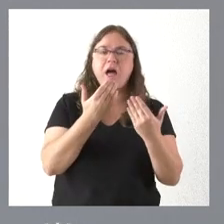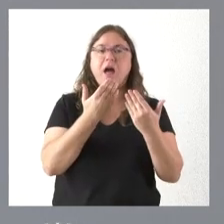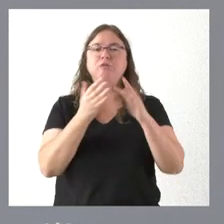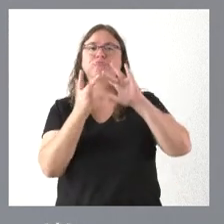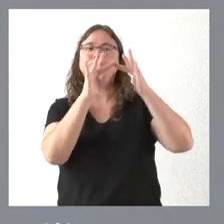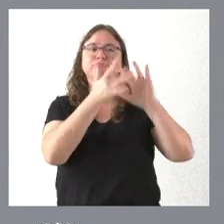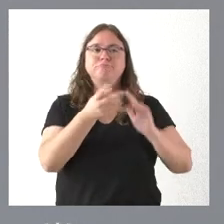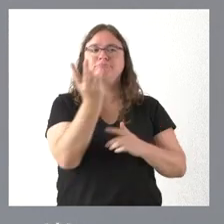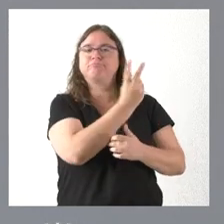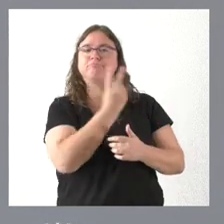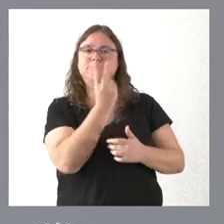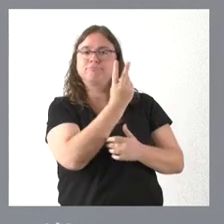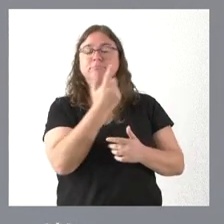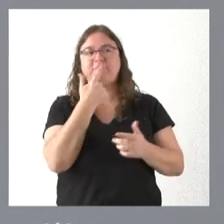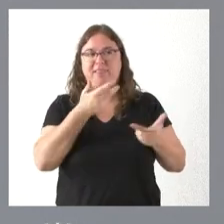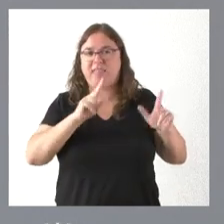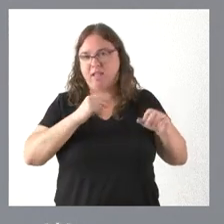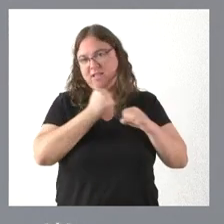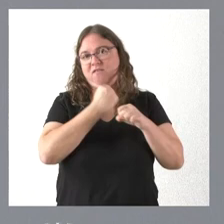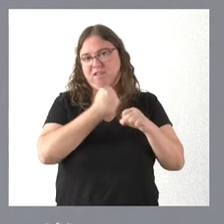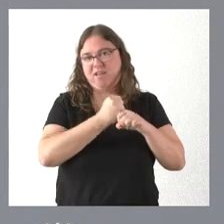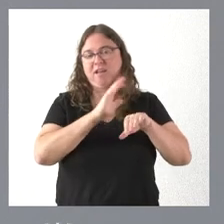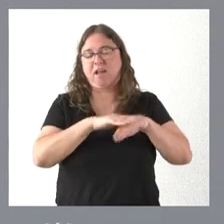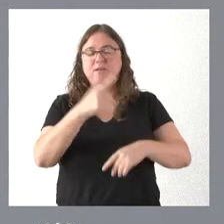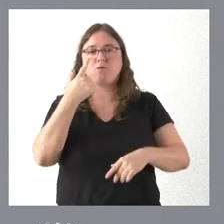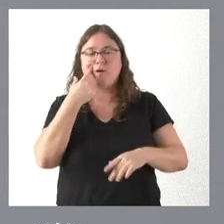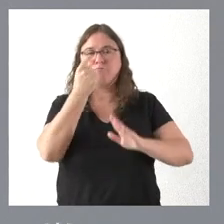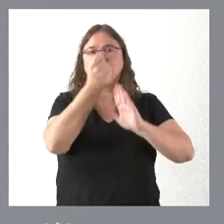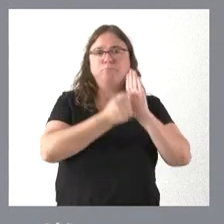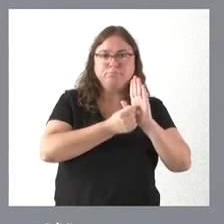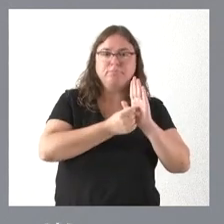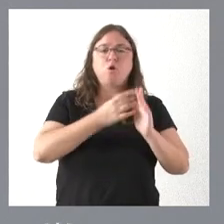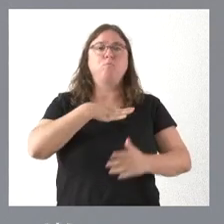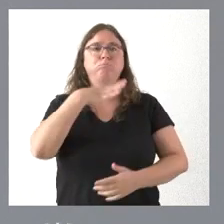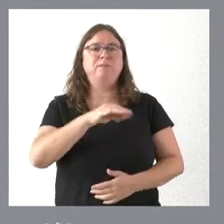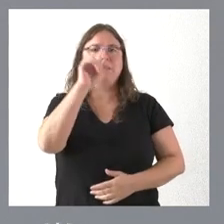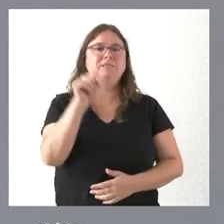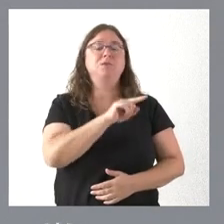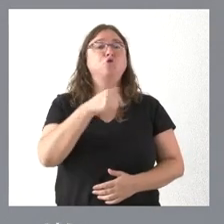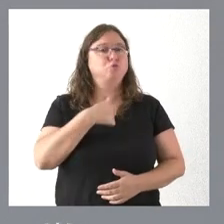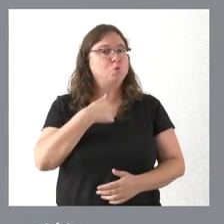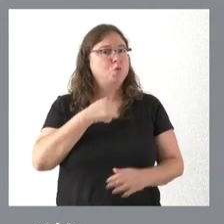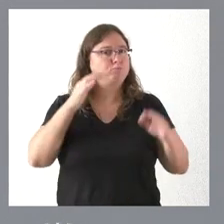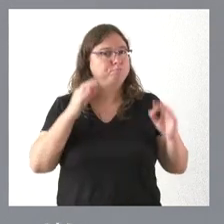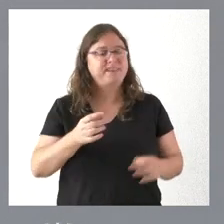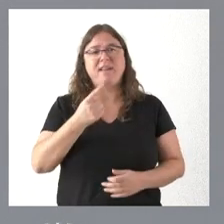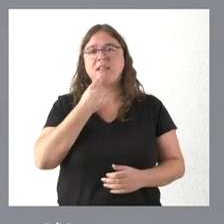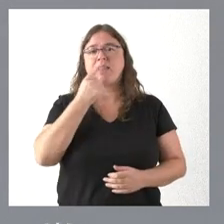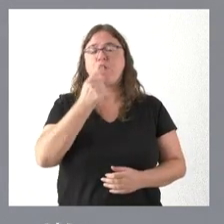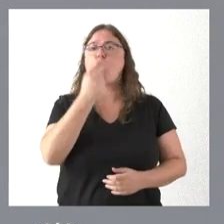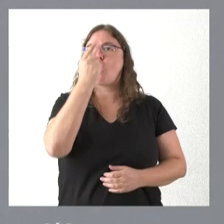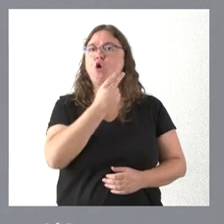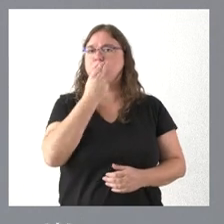las diócesis y por tanto vamos a dejar que hagan este trabajo para ver en qué medidas se realiza esta posibilidad pero yo sí que le digo este compromiso